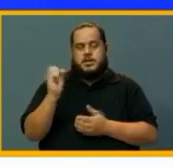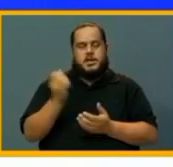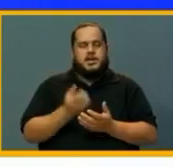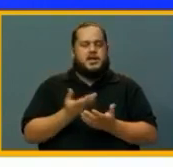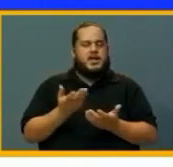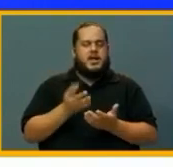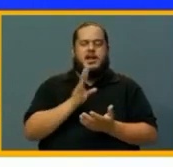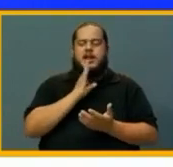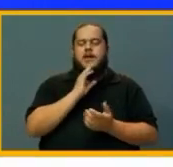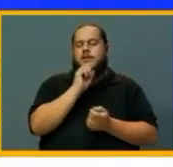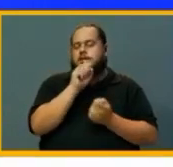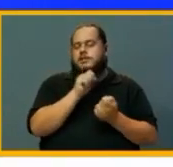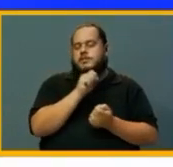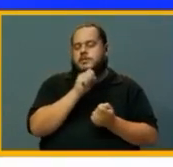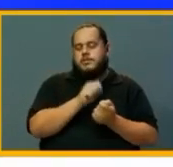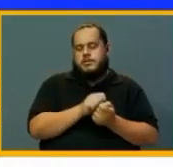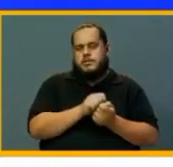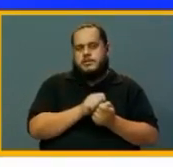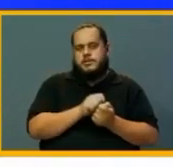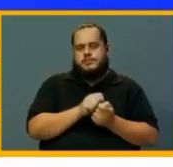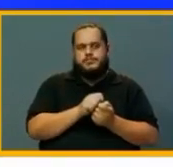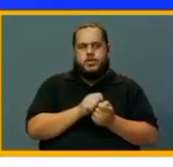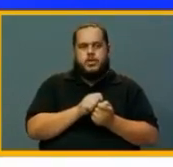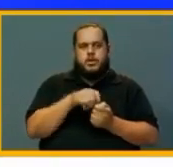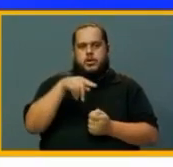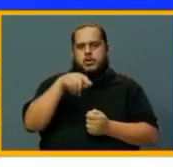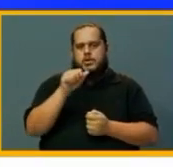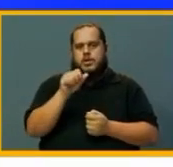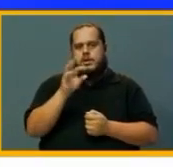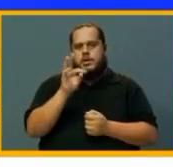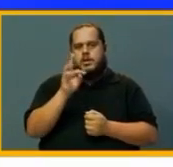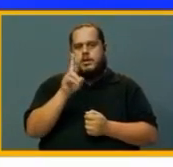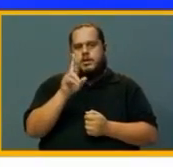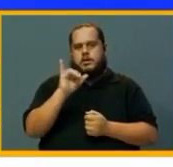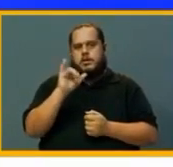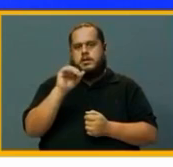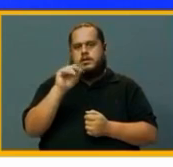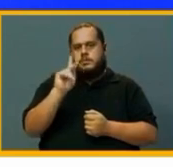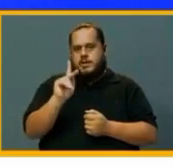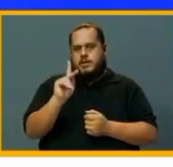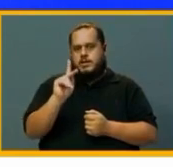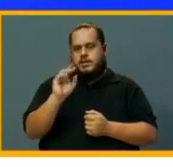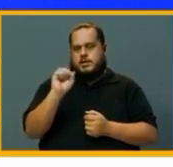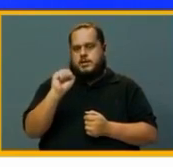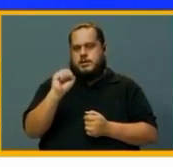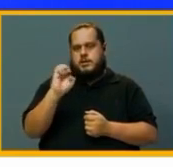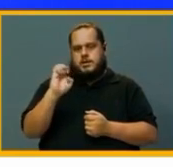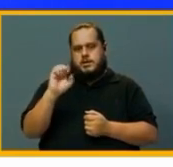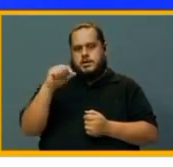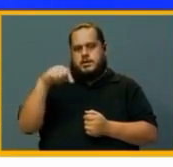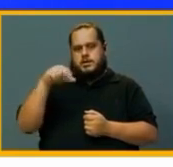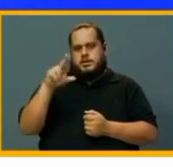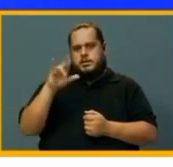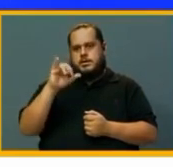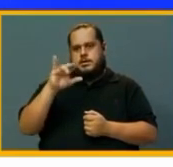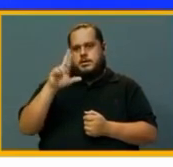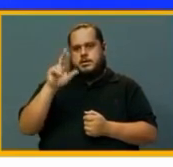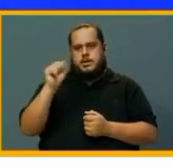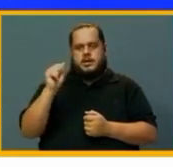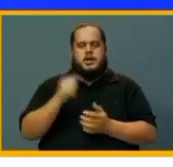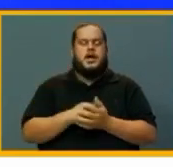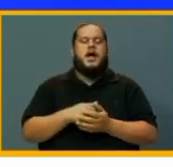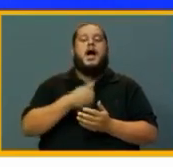hablan específicamente lo de Patrick Sequeira. Uh-huh. Ayer sale una nota del diario AS de